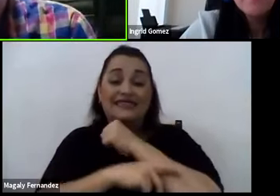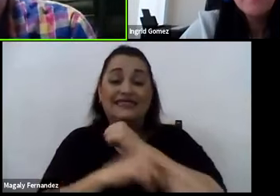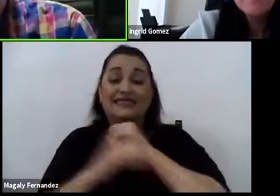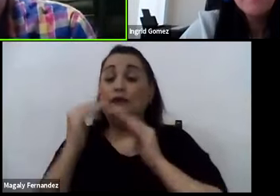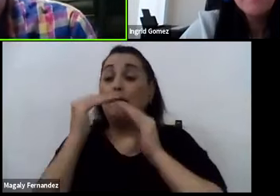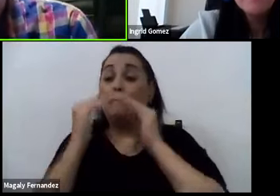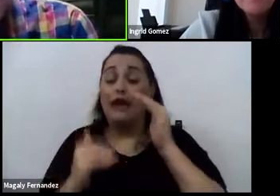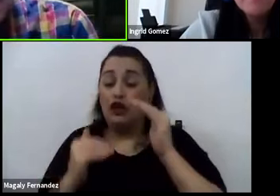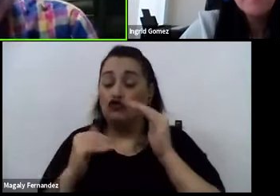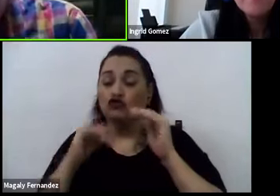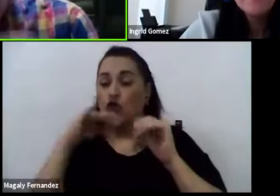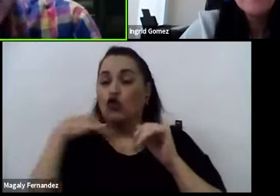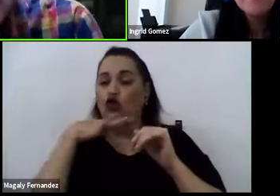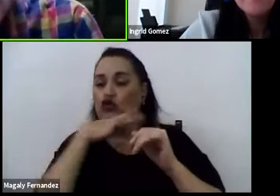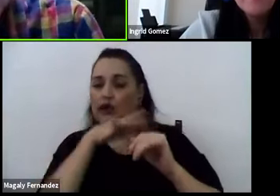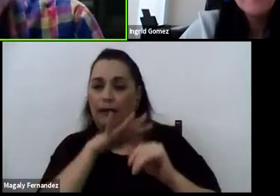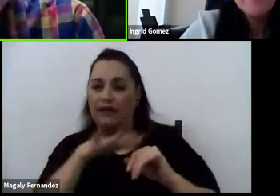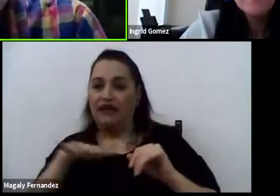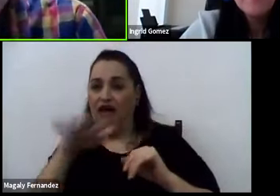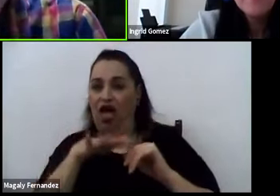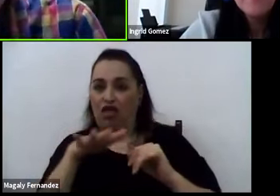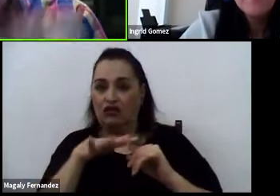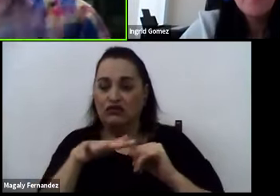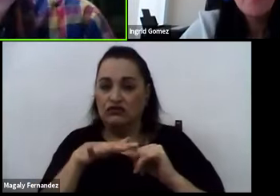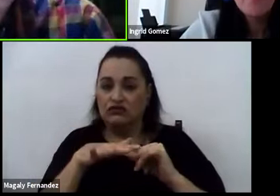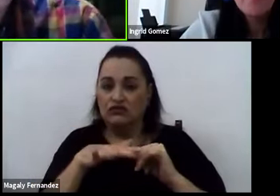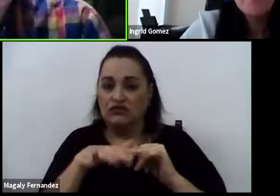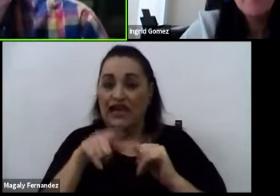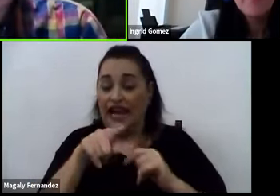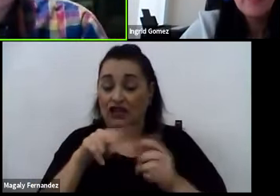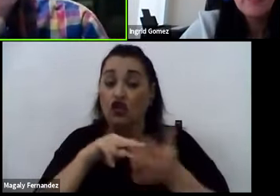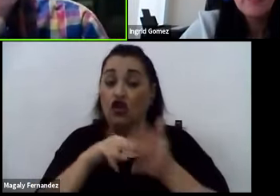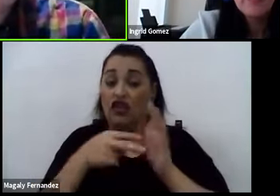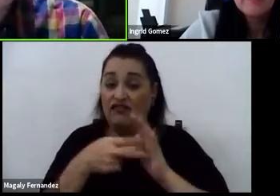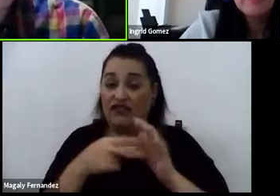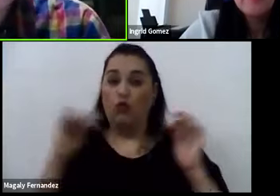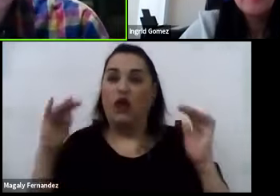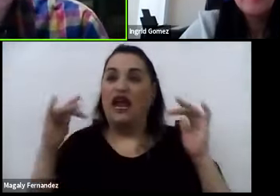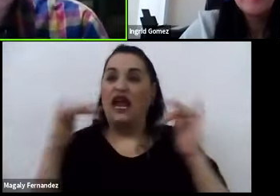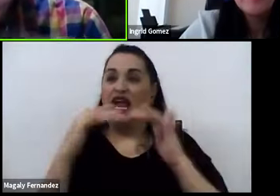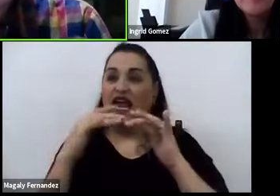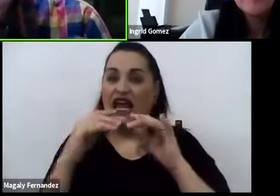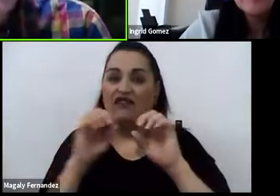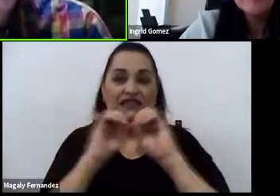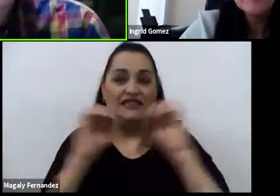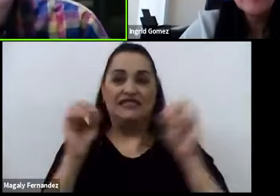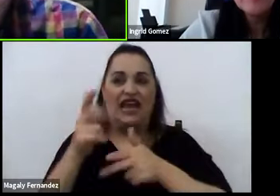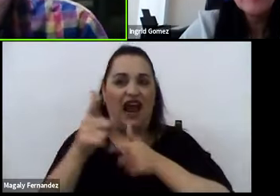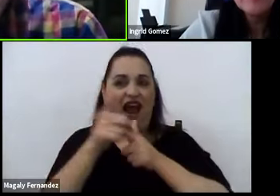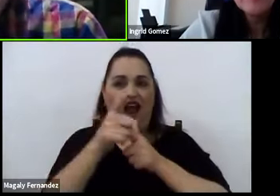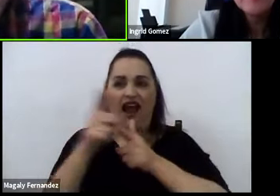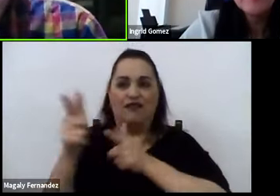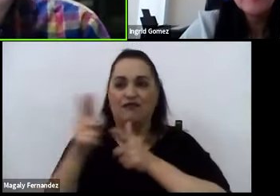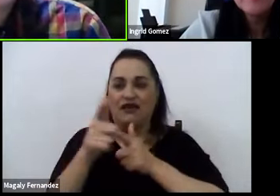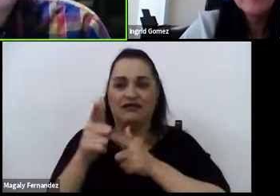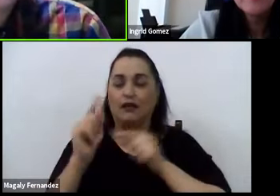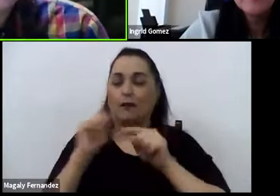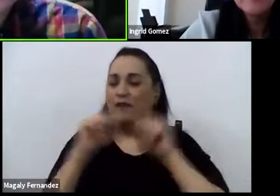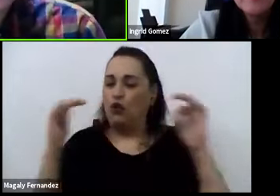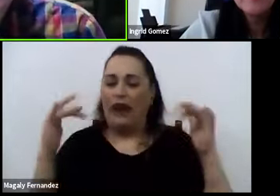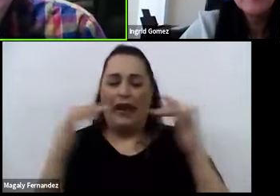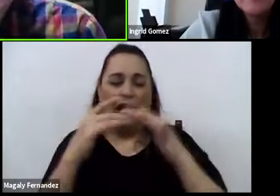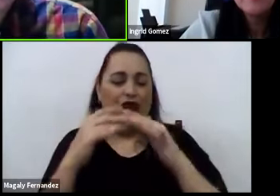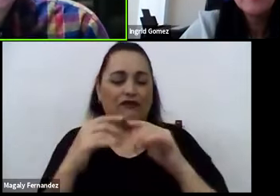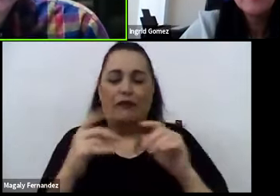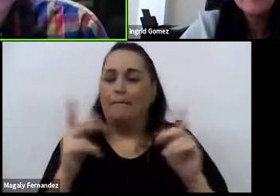contaminado, lo cual lo define ya como una guerra sin armas, pero es una guerra de magnitud incluso